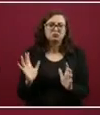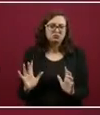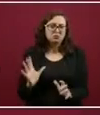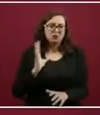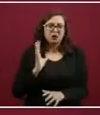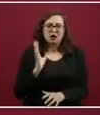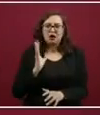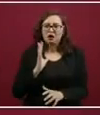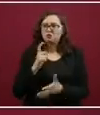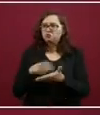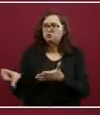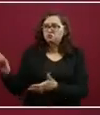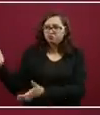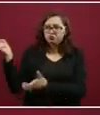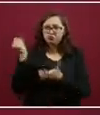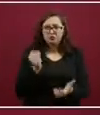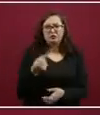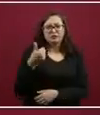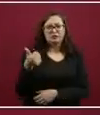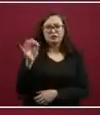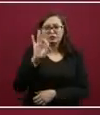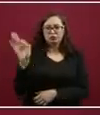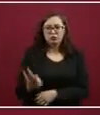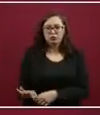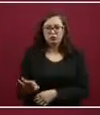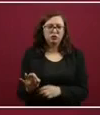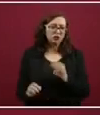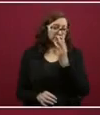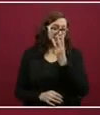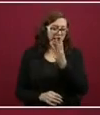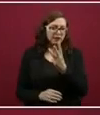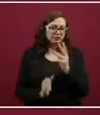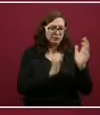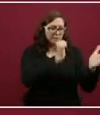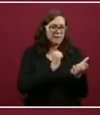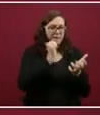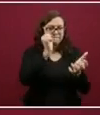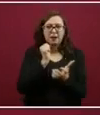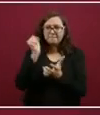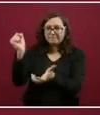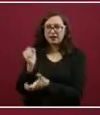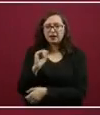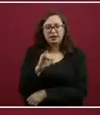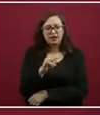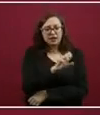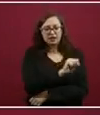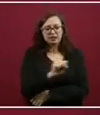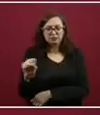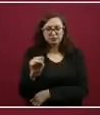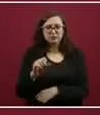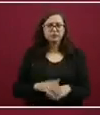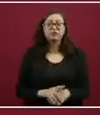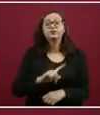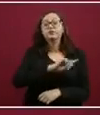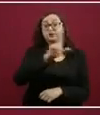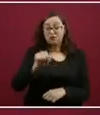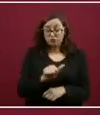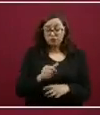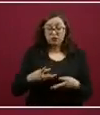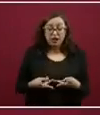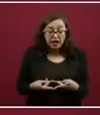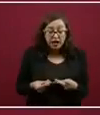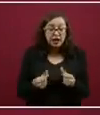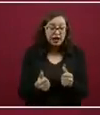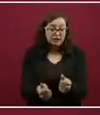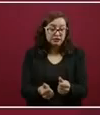en el mercado bursátil, esos son 6%. Esos son los ingresos. Ahora, respecto a los egresos, y ahí